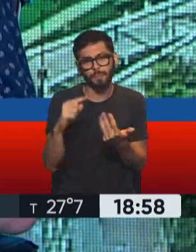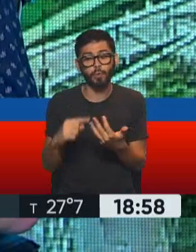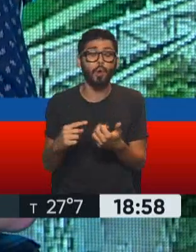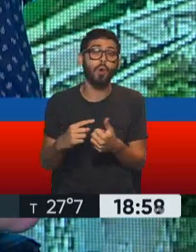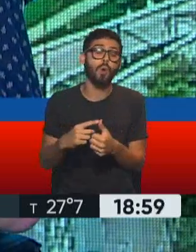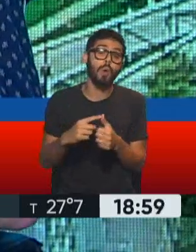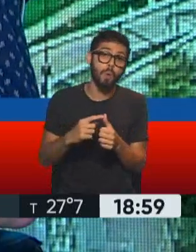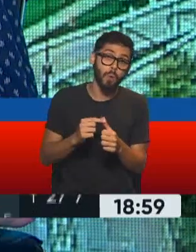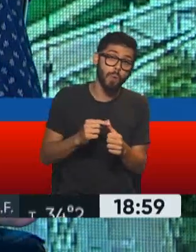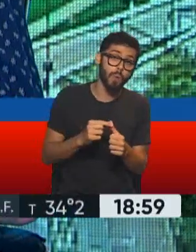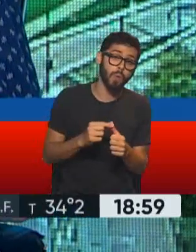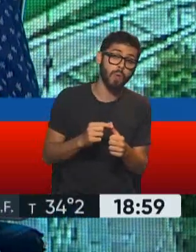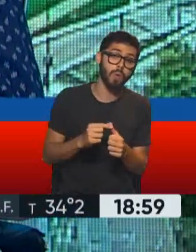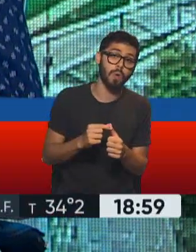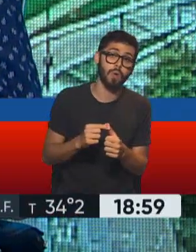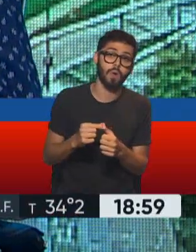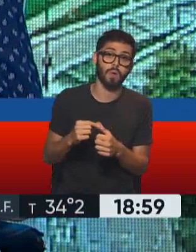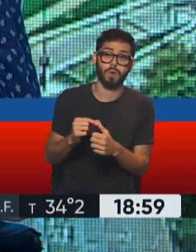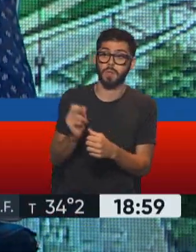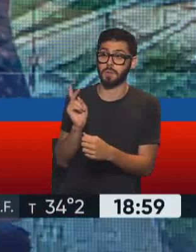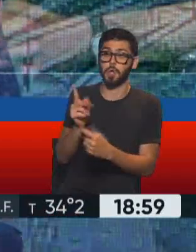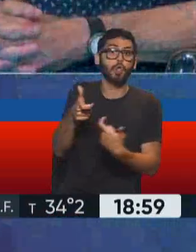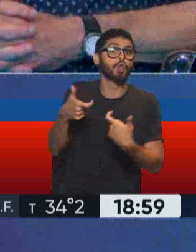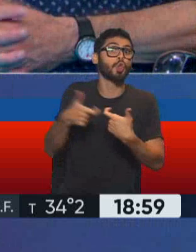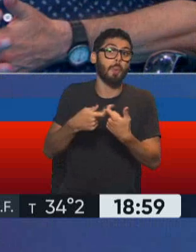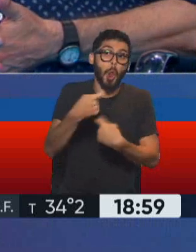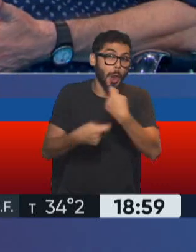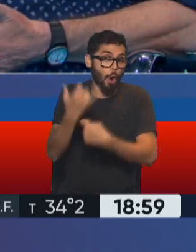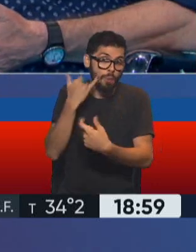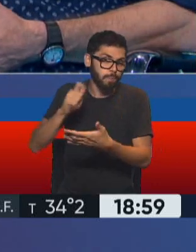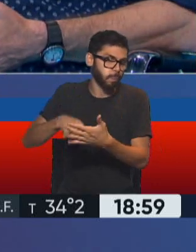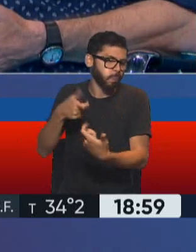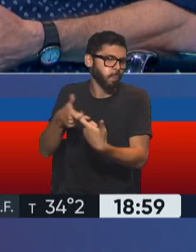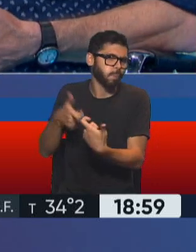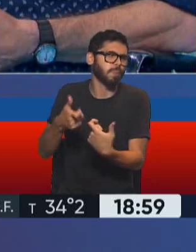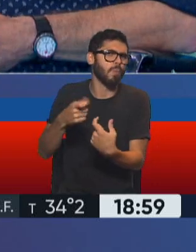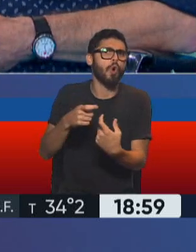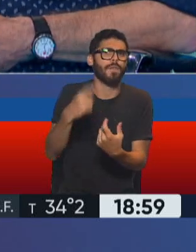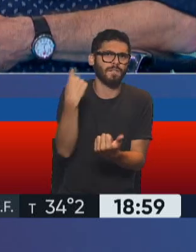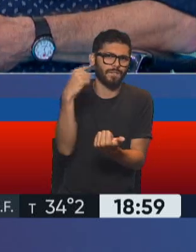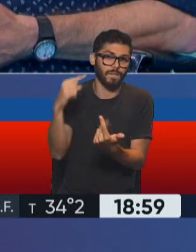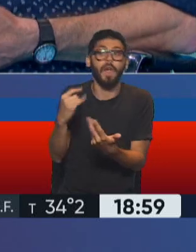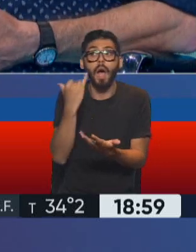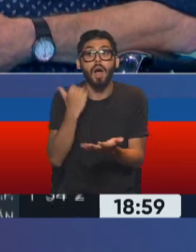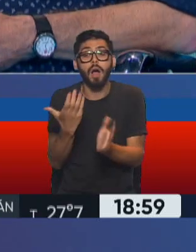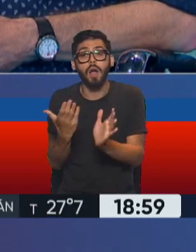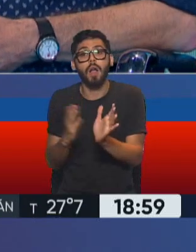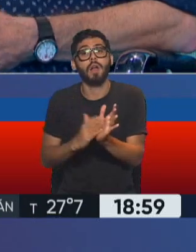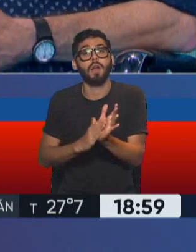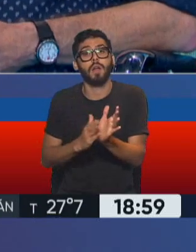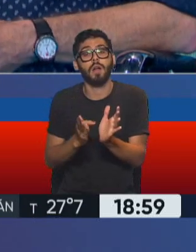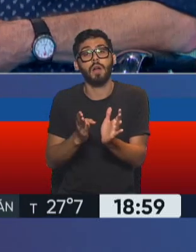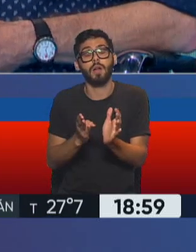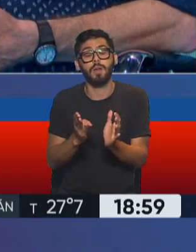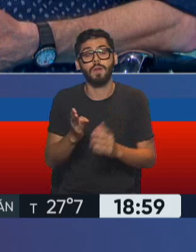digamos, era socio de él en varios negocios, por otra parte, eso se puede verificar a través